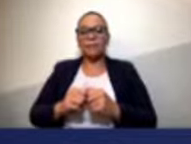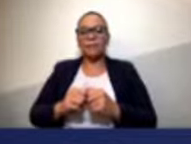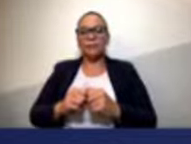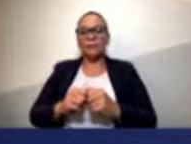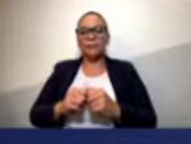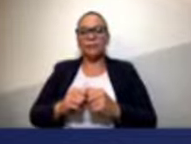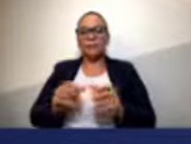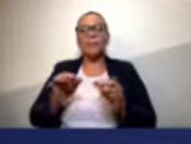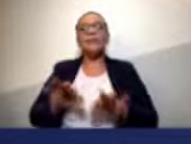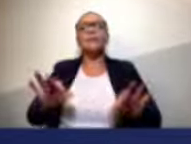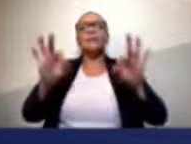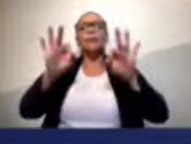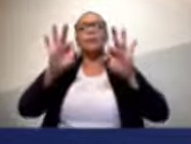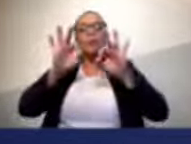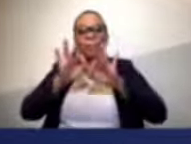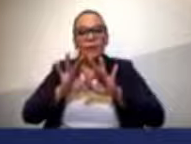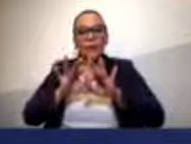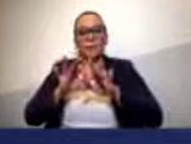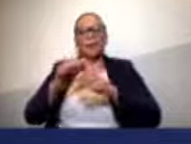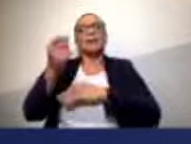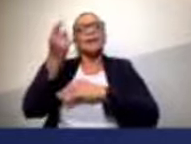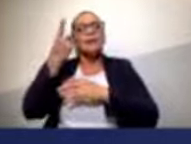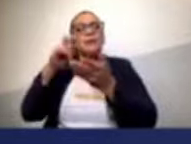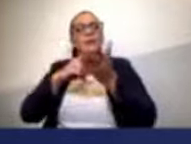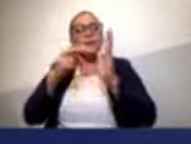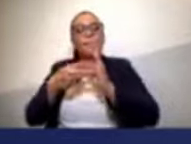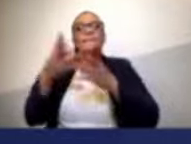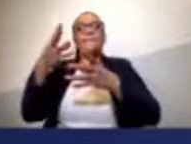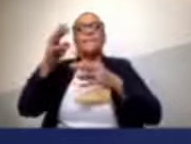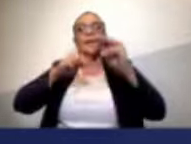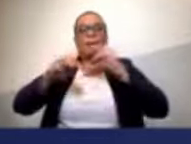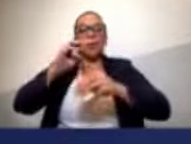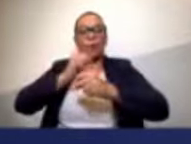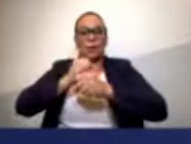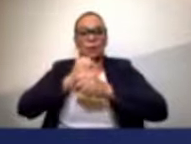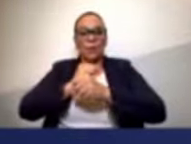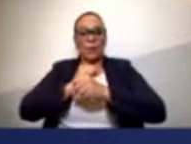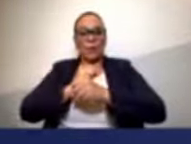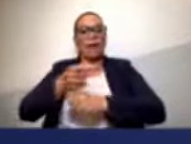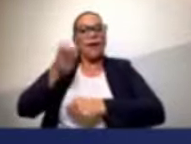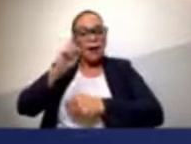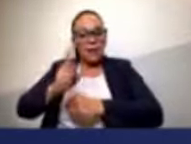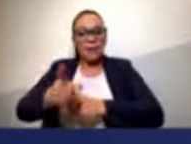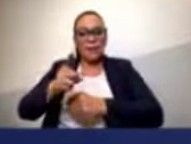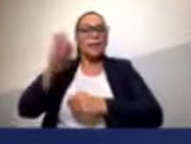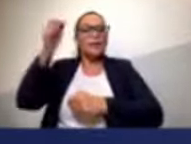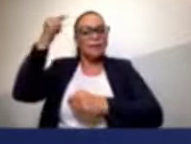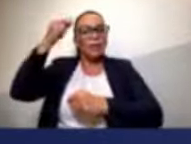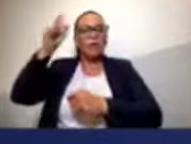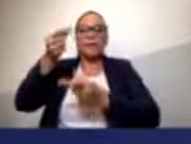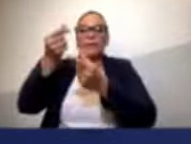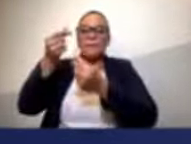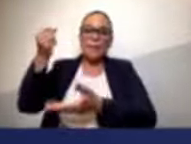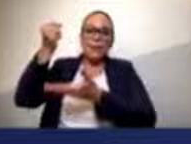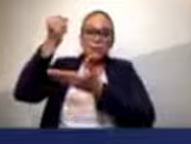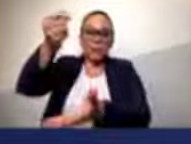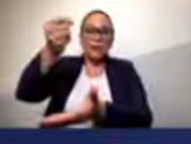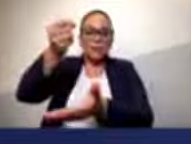al mercado laboral que el Estado tiene que invertir para que